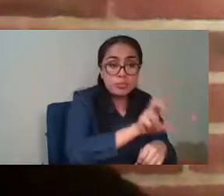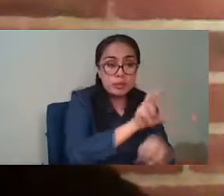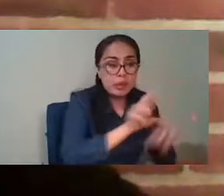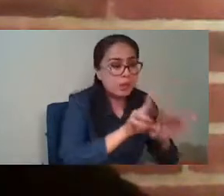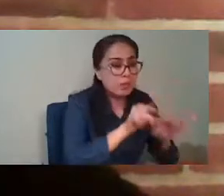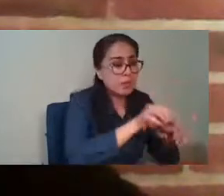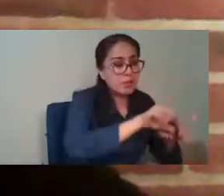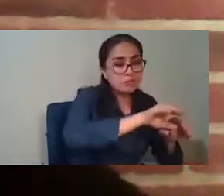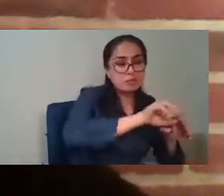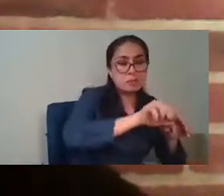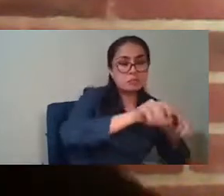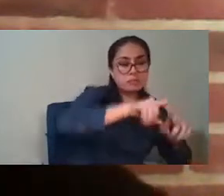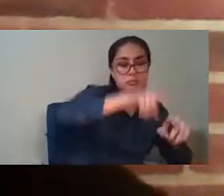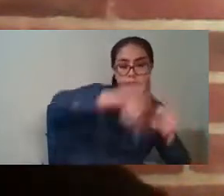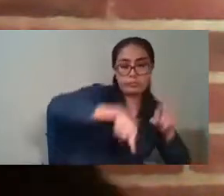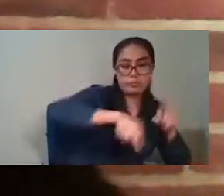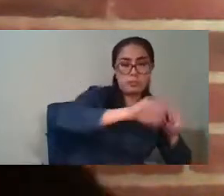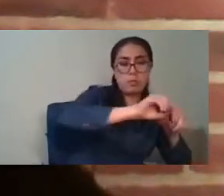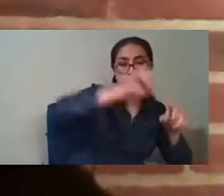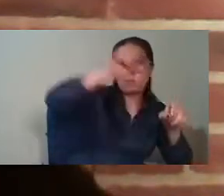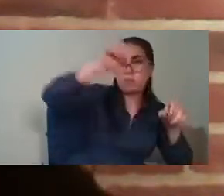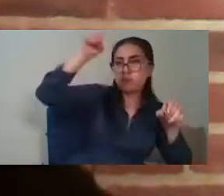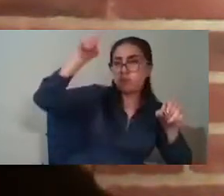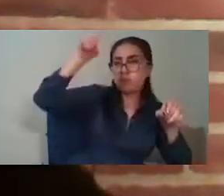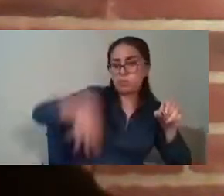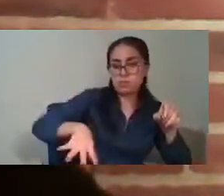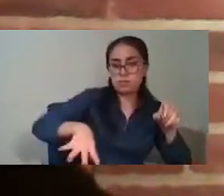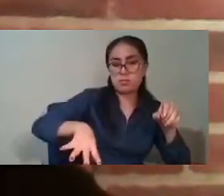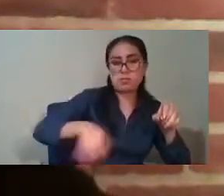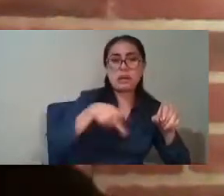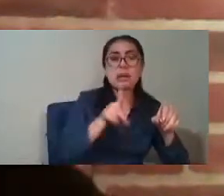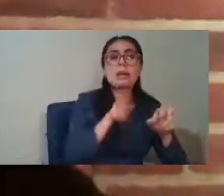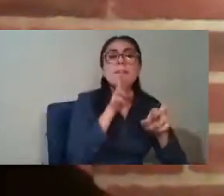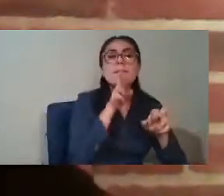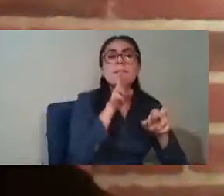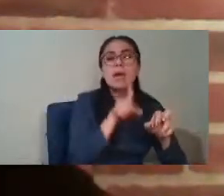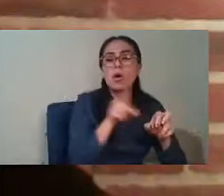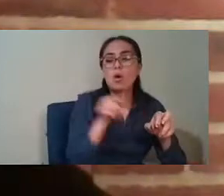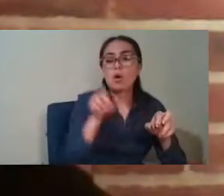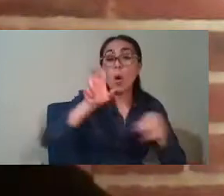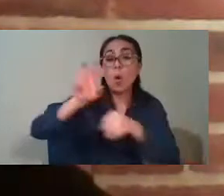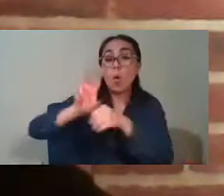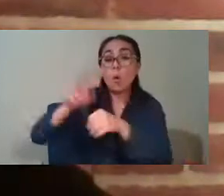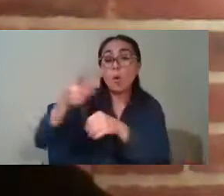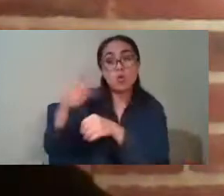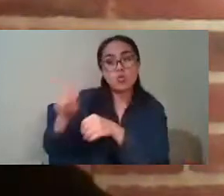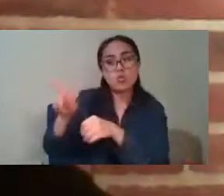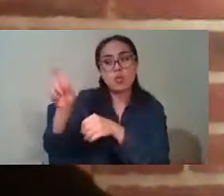y lo estrella contra el piso para hacer lugar y poner el suyo. Cuando